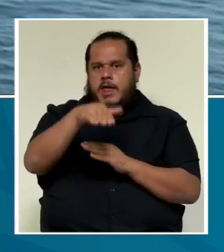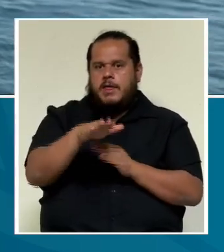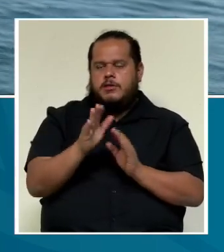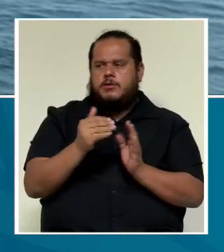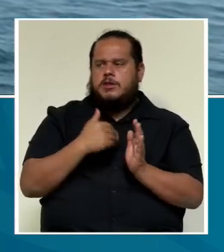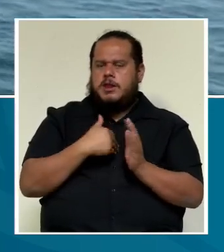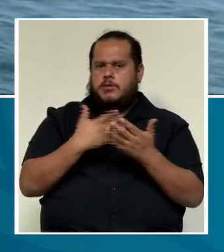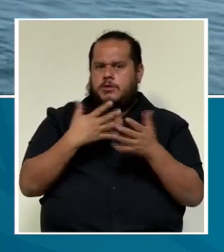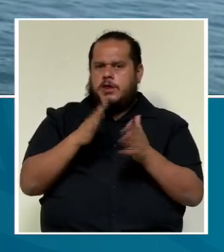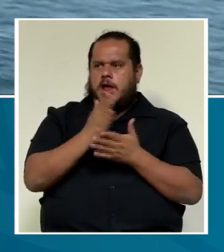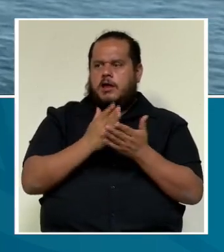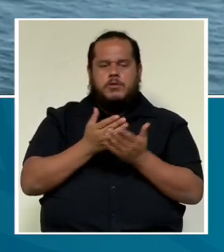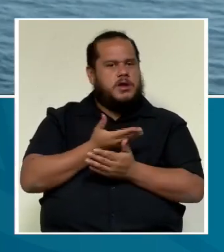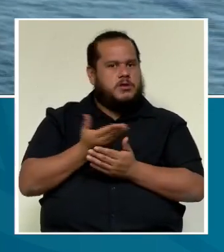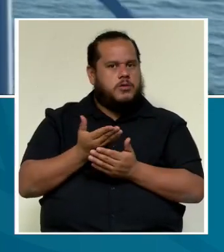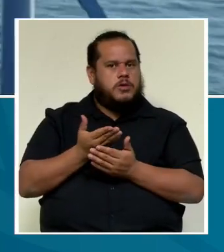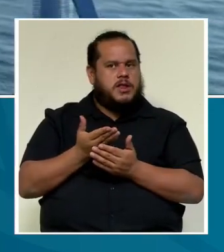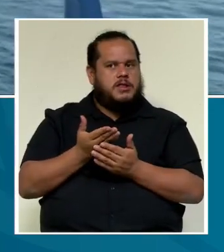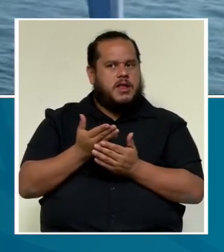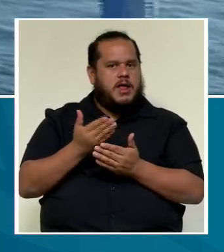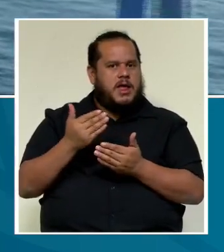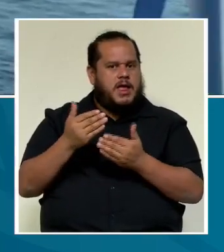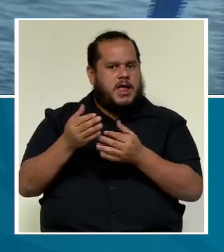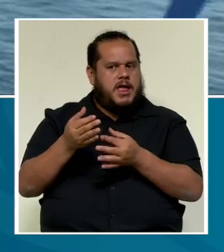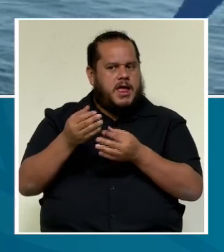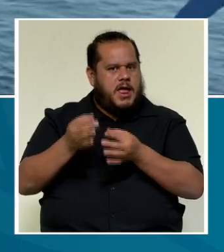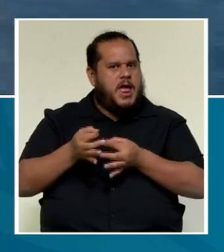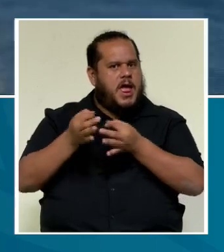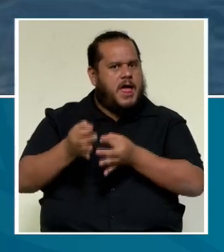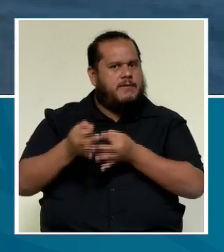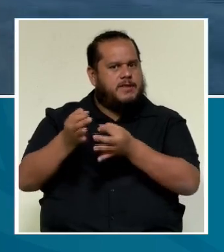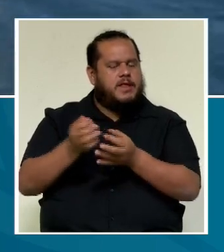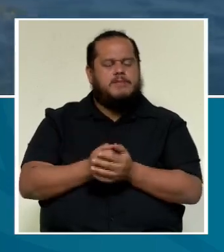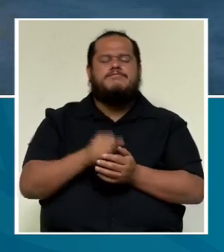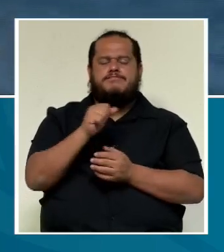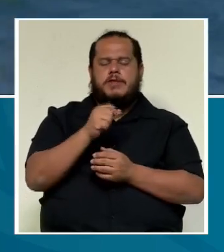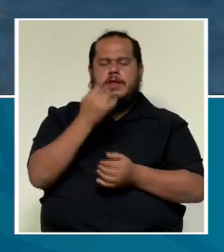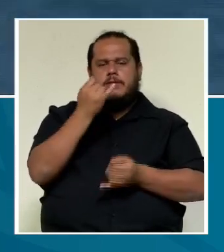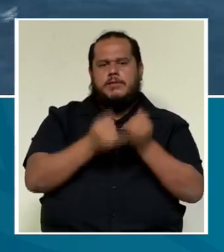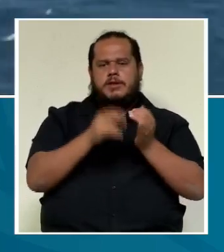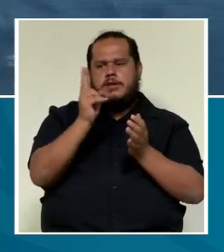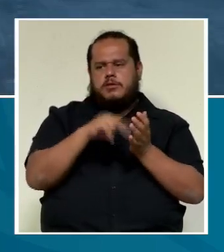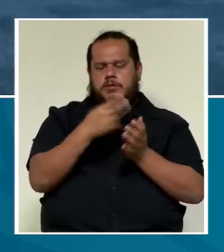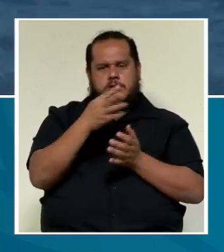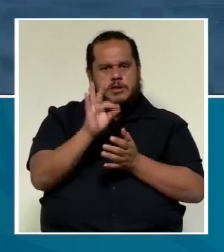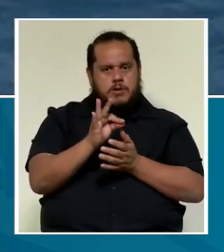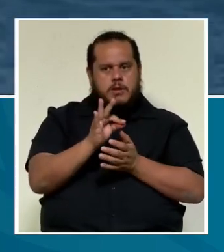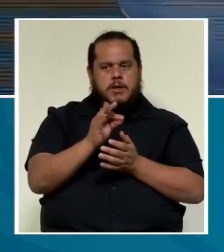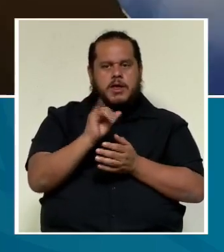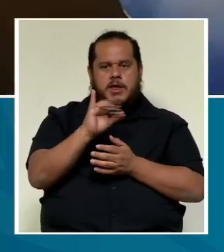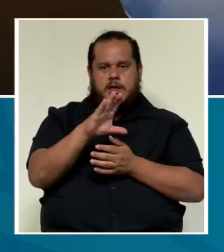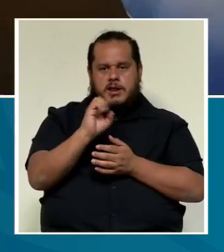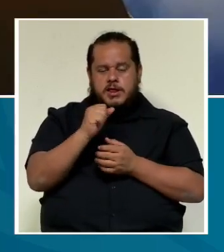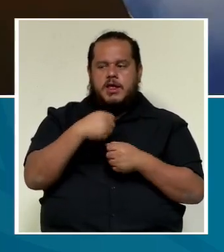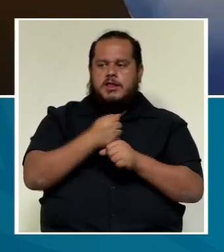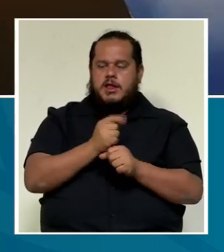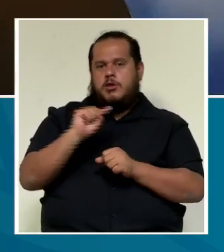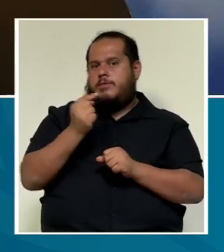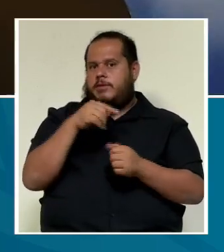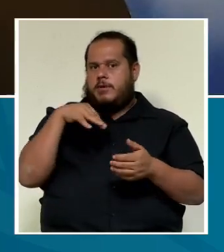¿Hay ya algunas cosas avanzadas? Sí, para finales del 2019 en el ICE se elaboró el primer estudio de